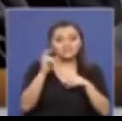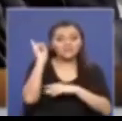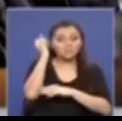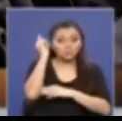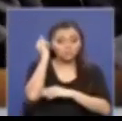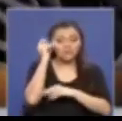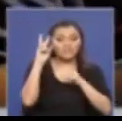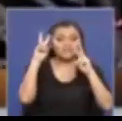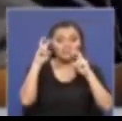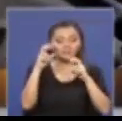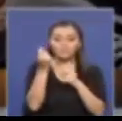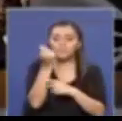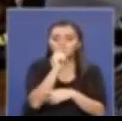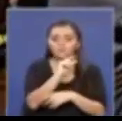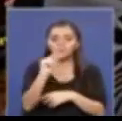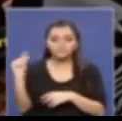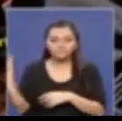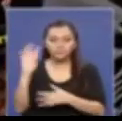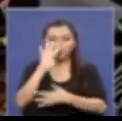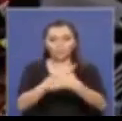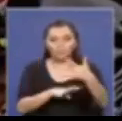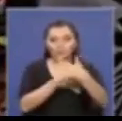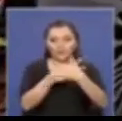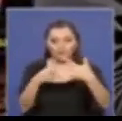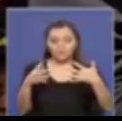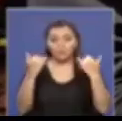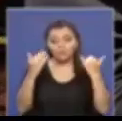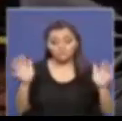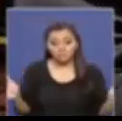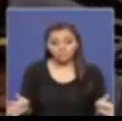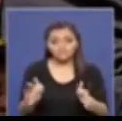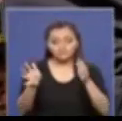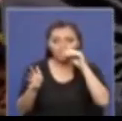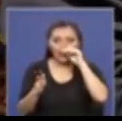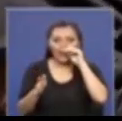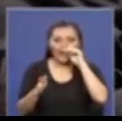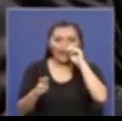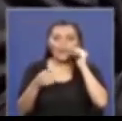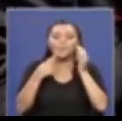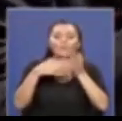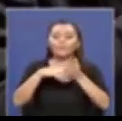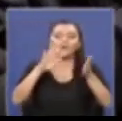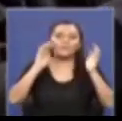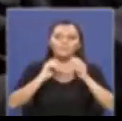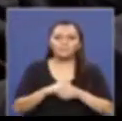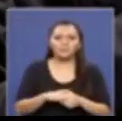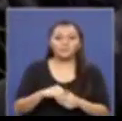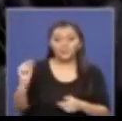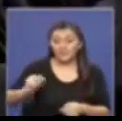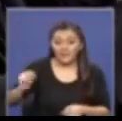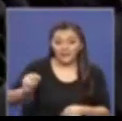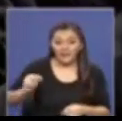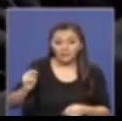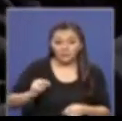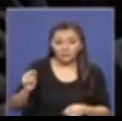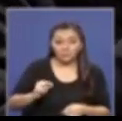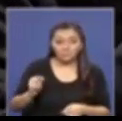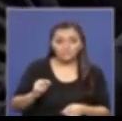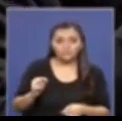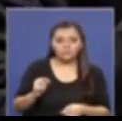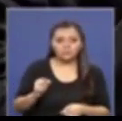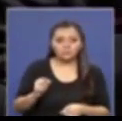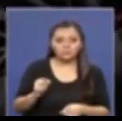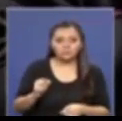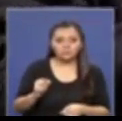industrial, tenemos una tarifa horaria. Estamos incentivando a que usen cuando la energía es más barata, es decir, en la